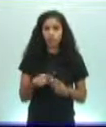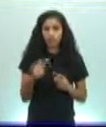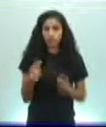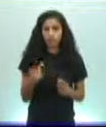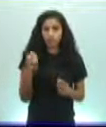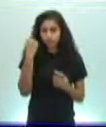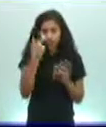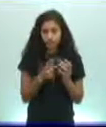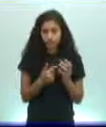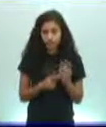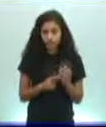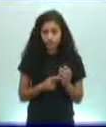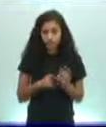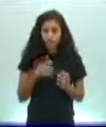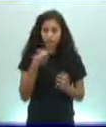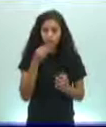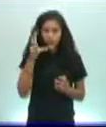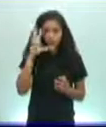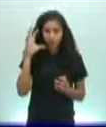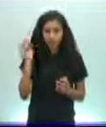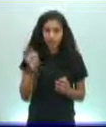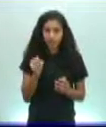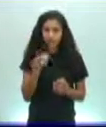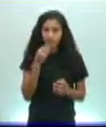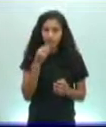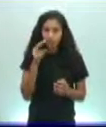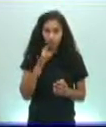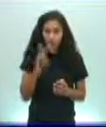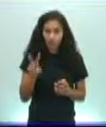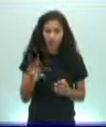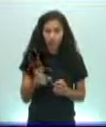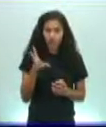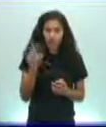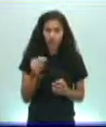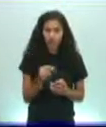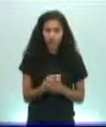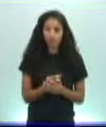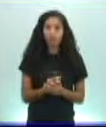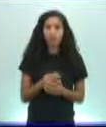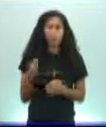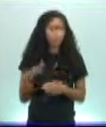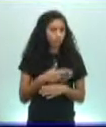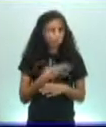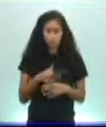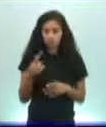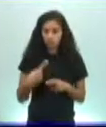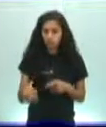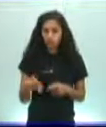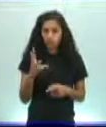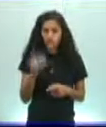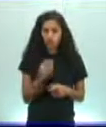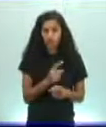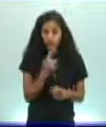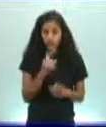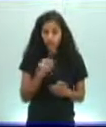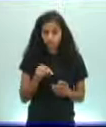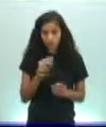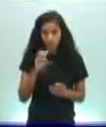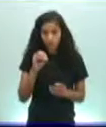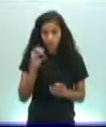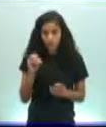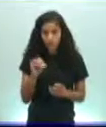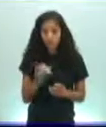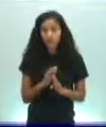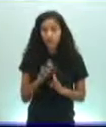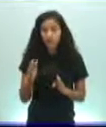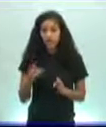descrito comprenderás que se puede determinar directamente en la tabla el cuadrado de cualquier número entre 1,00